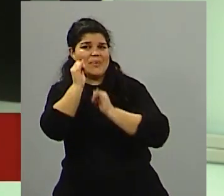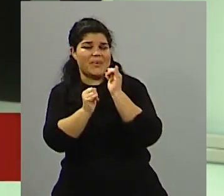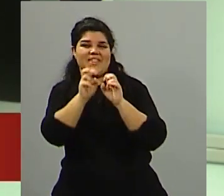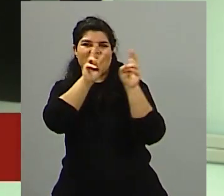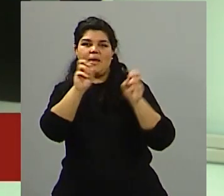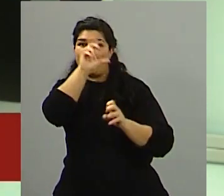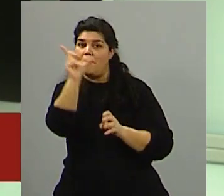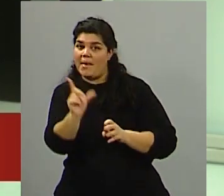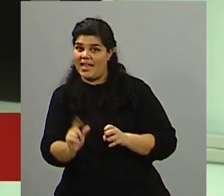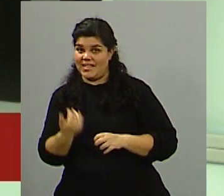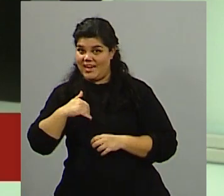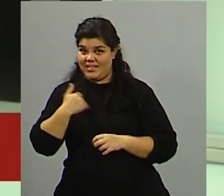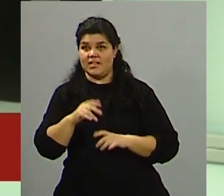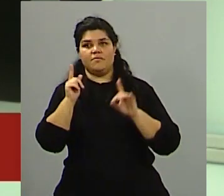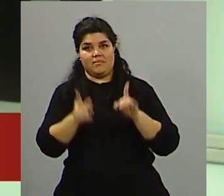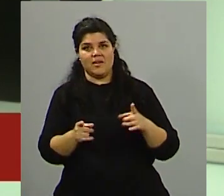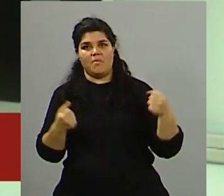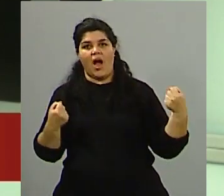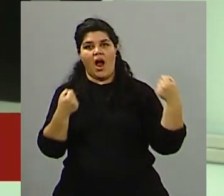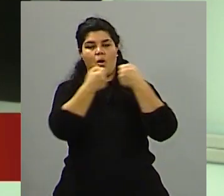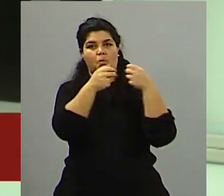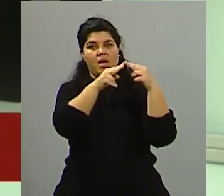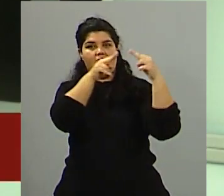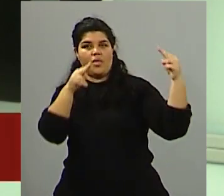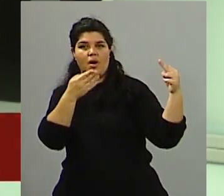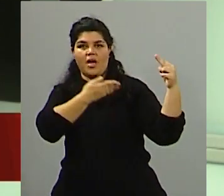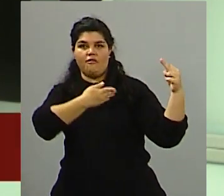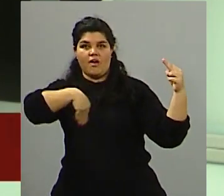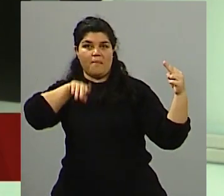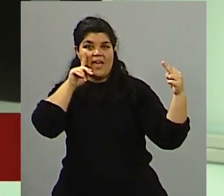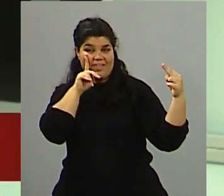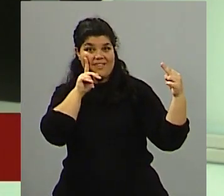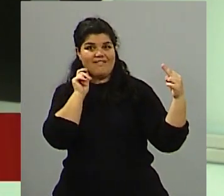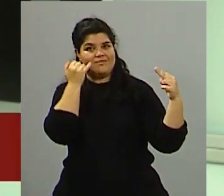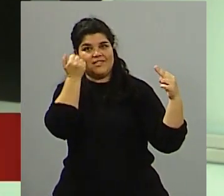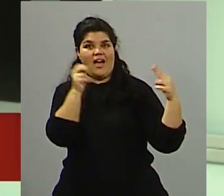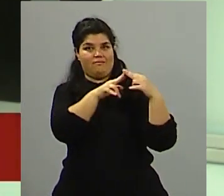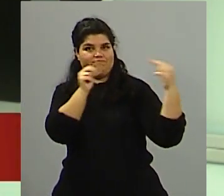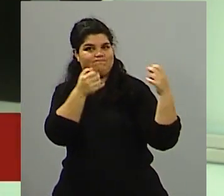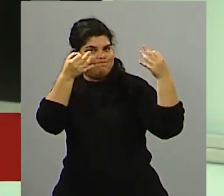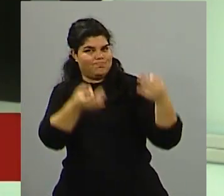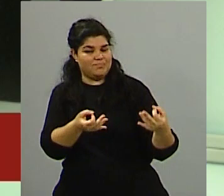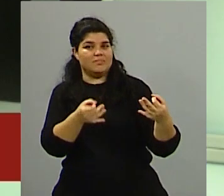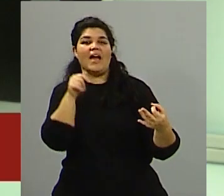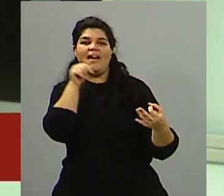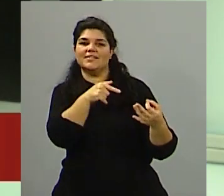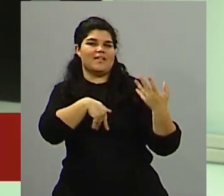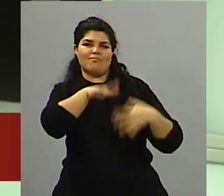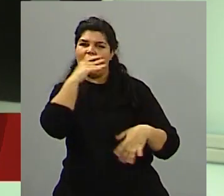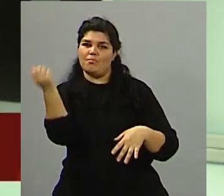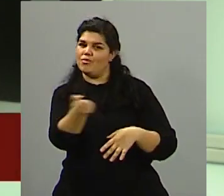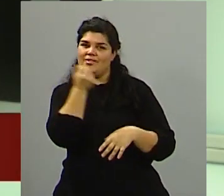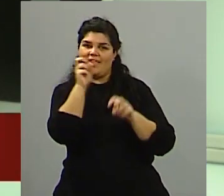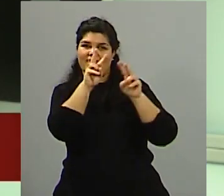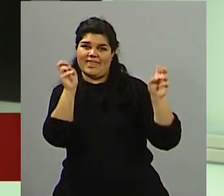Primero debemos decir que tenemos acuerdo con el Fondo Monetario Internacional. De eso vamos a analizar un poquito porque hay que mencionarlo sí o sí. Es el gran tema de estas últimas